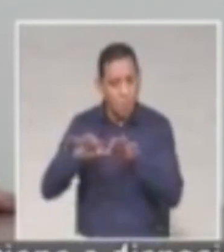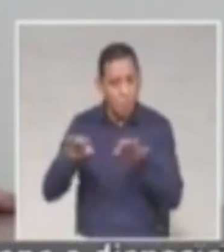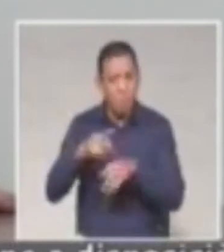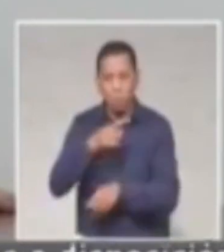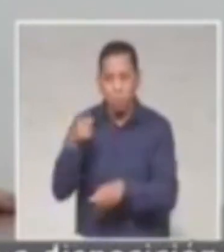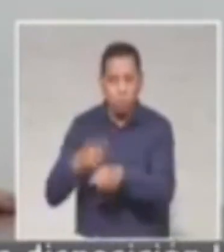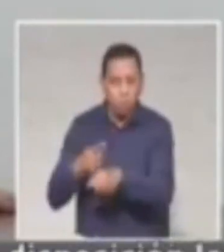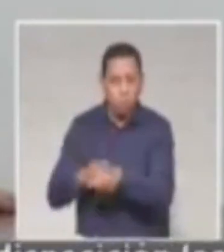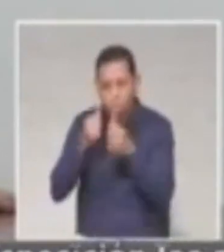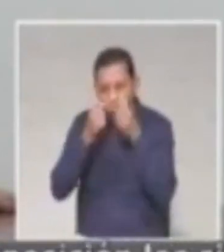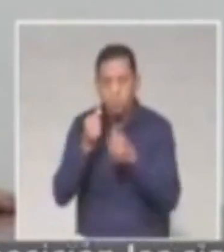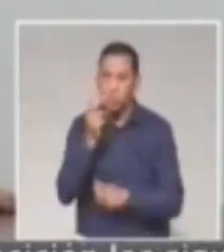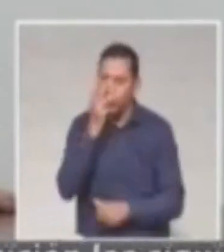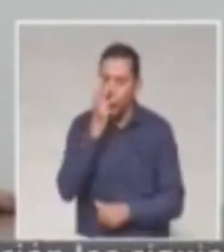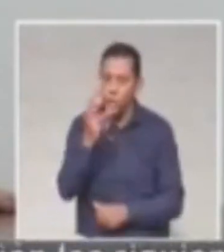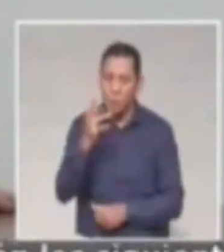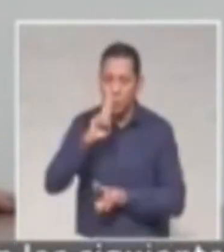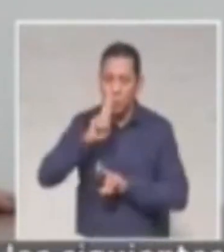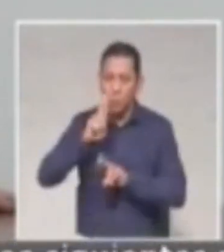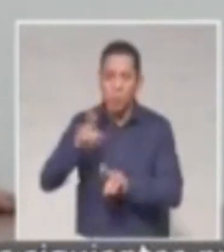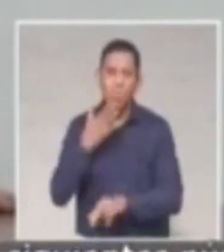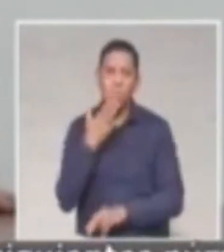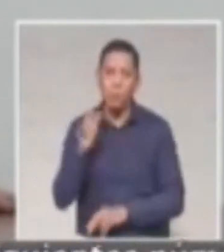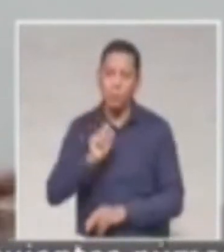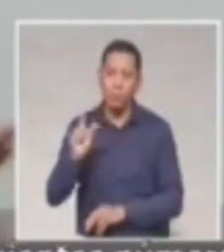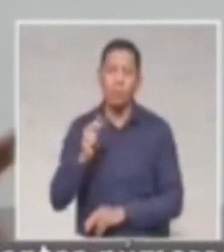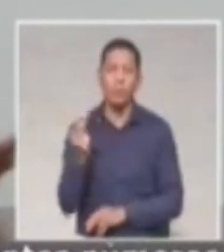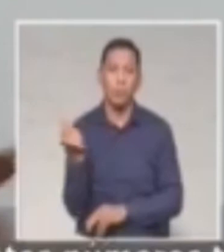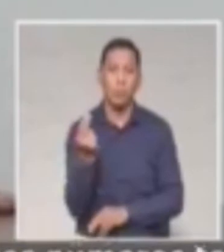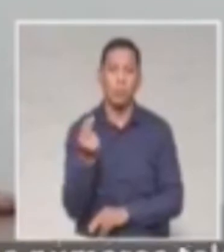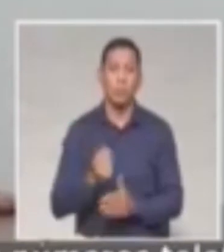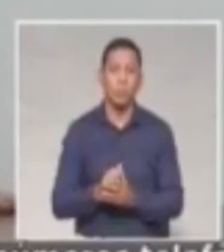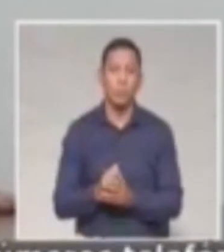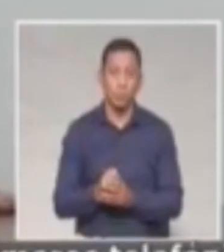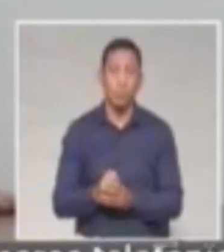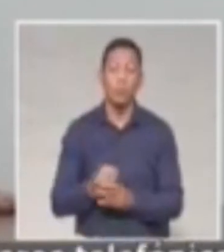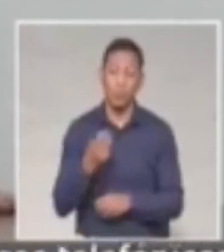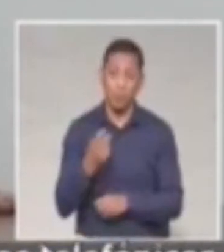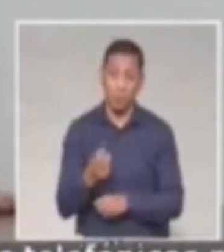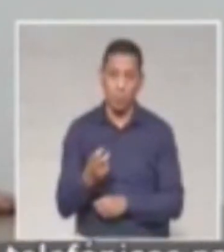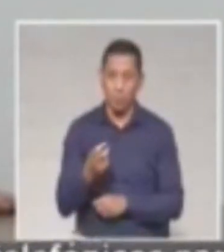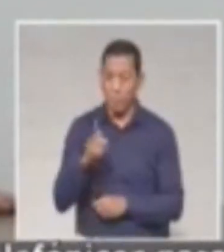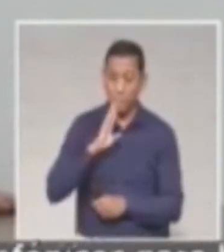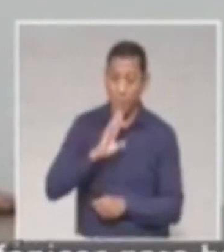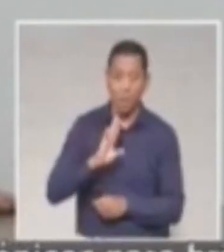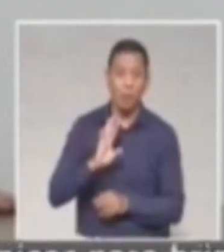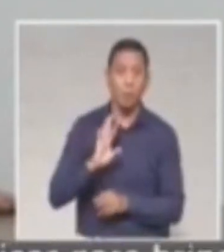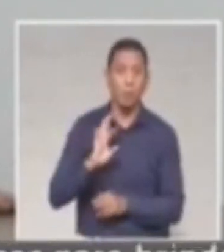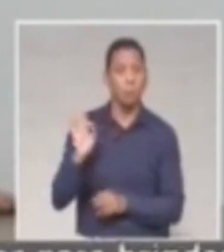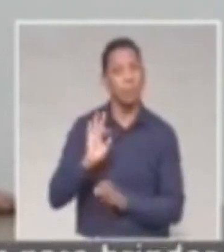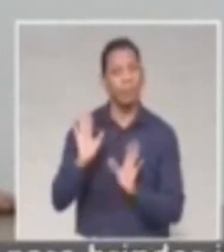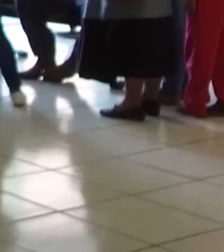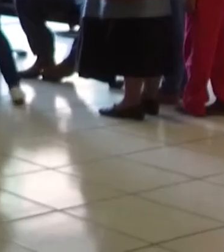pacientes, con seriedad, con respeto y profesionalismo. Así que se va a proceder jurídicamente, por supuesto